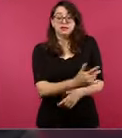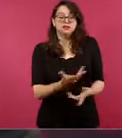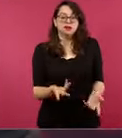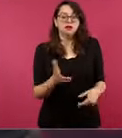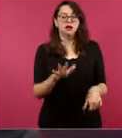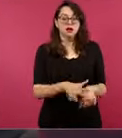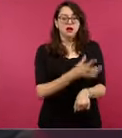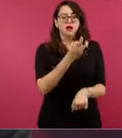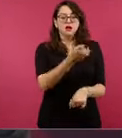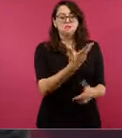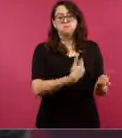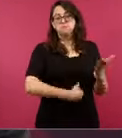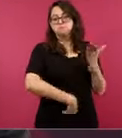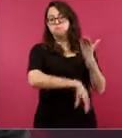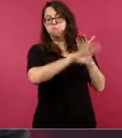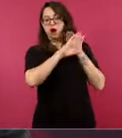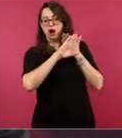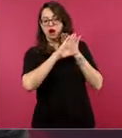ataques